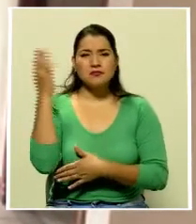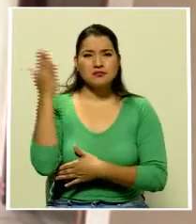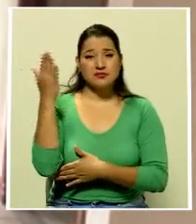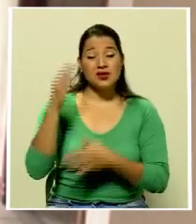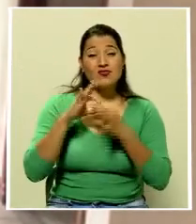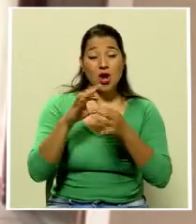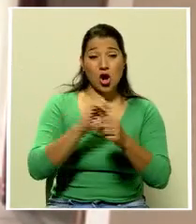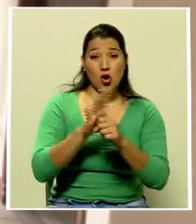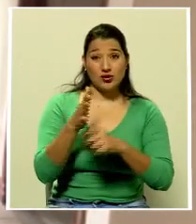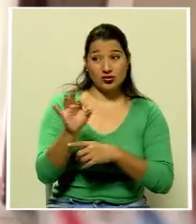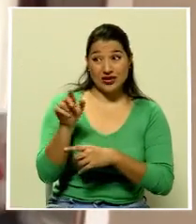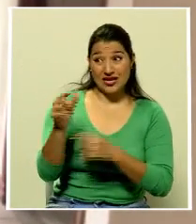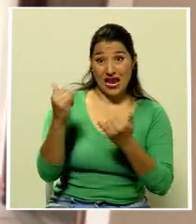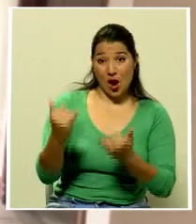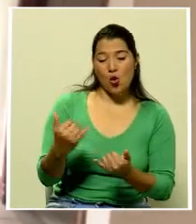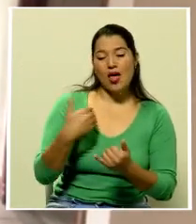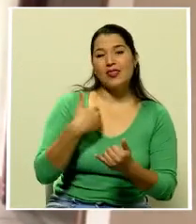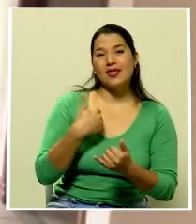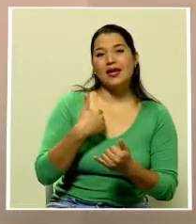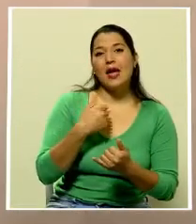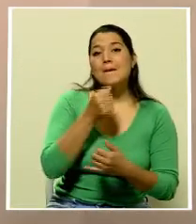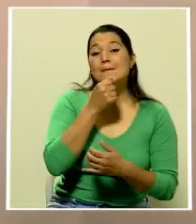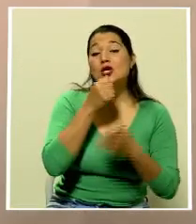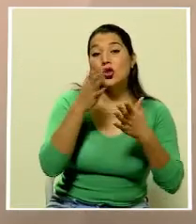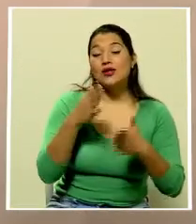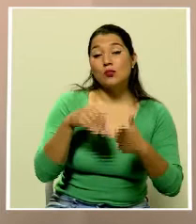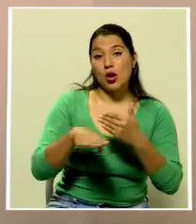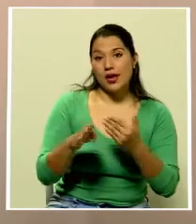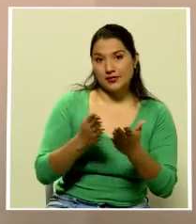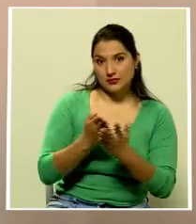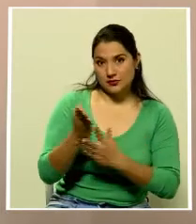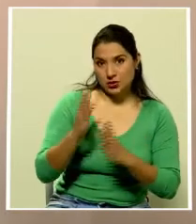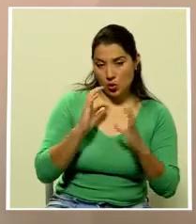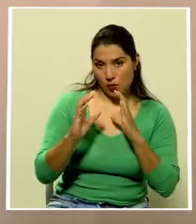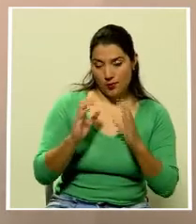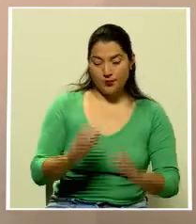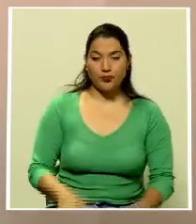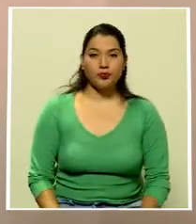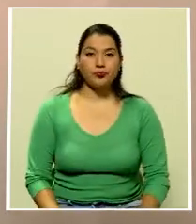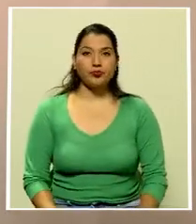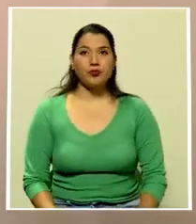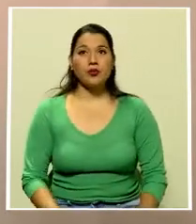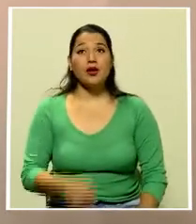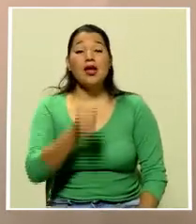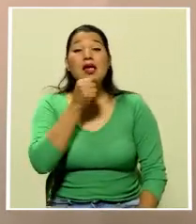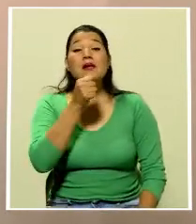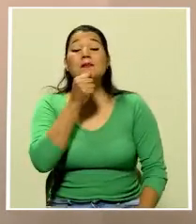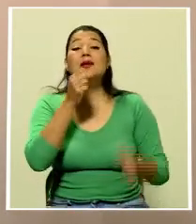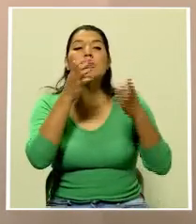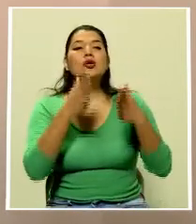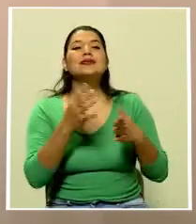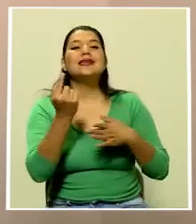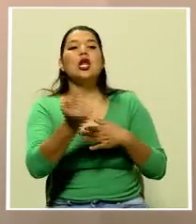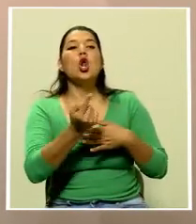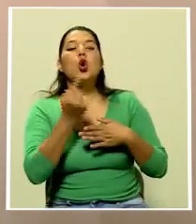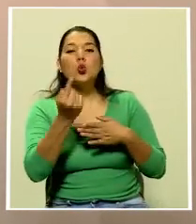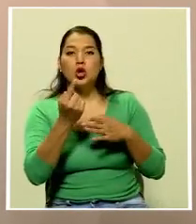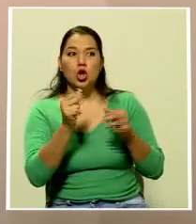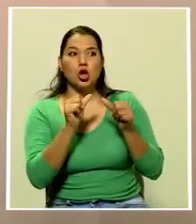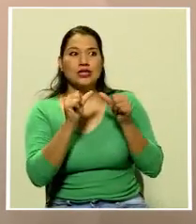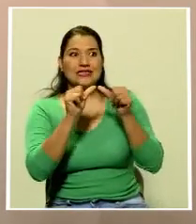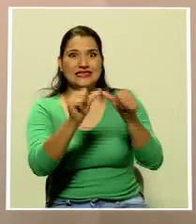innovar en la era digital del periodismo. El periodismo de los grandes valores se mantiene incólume.